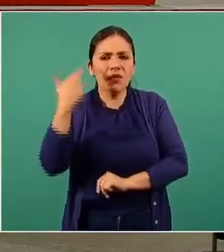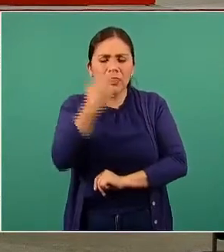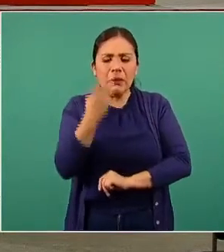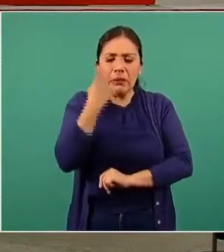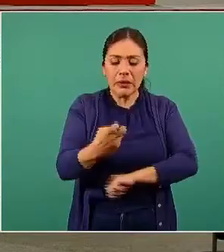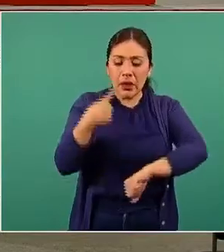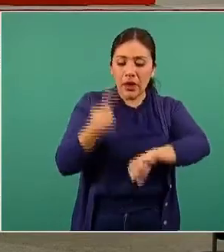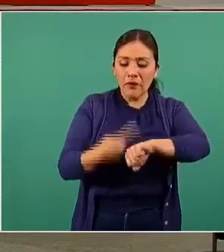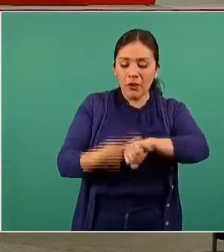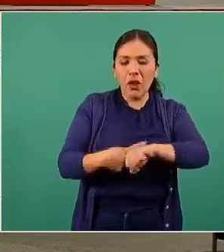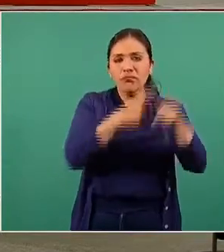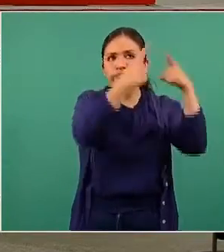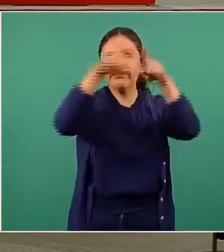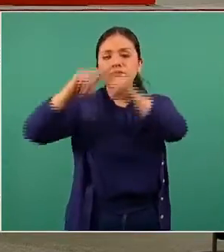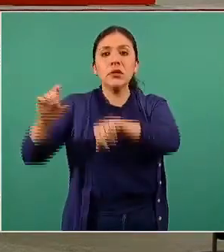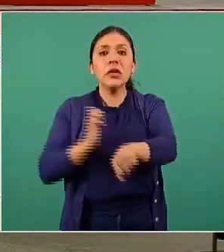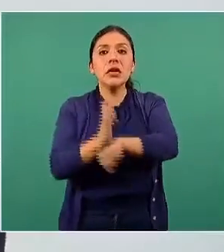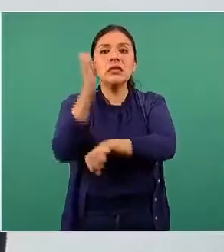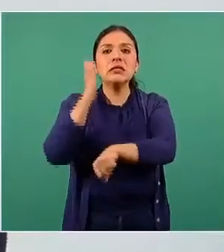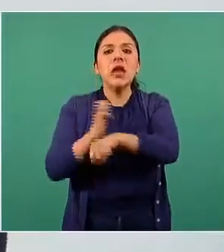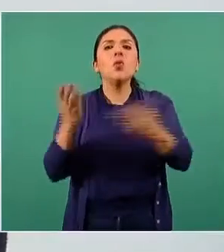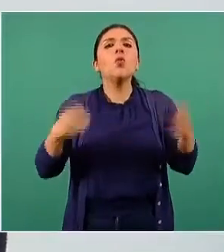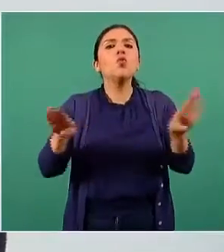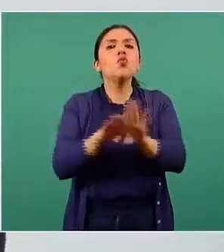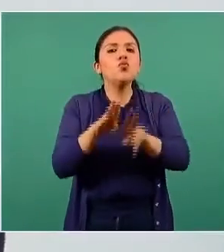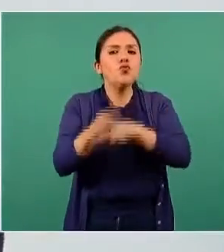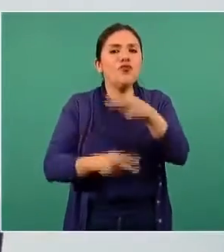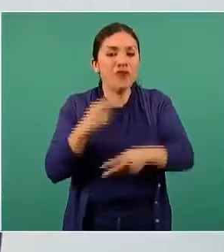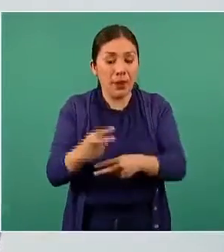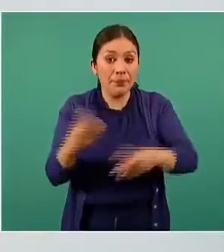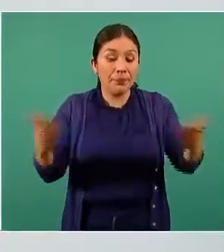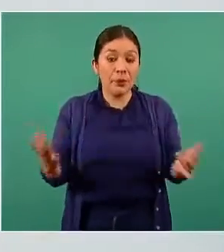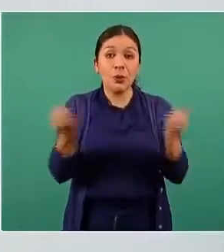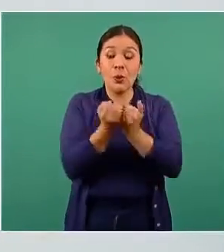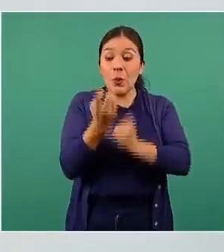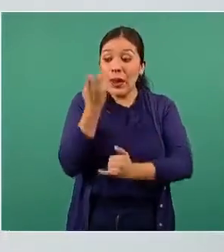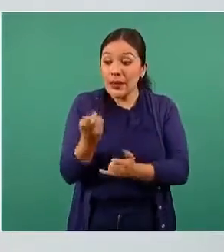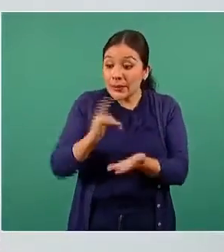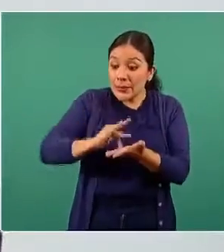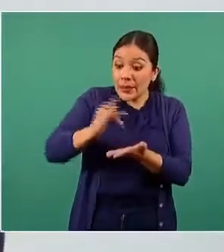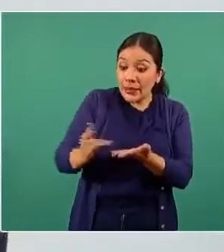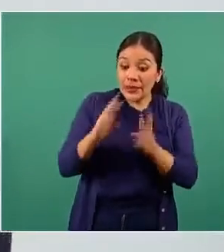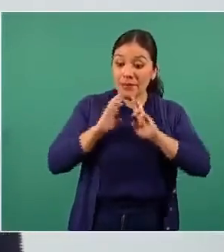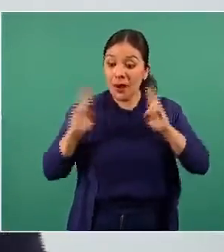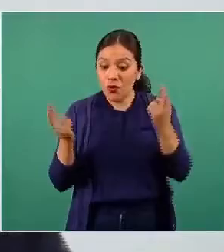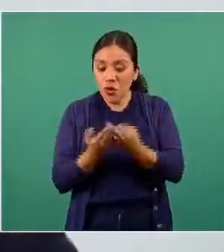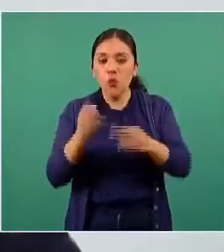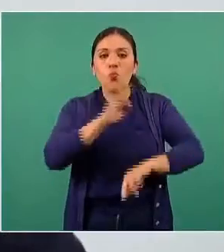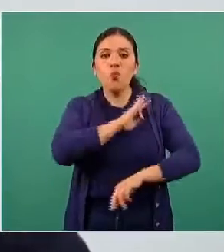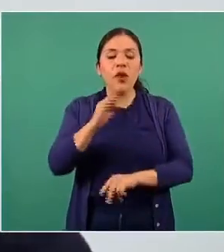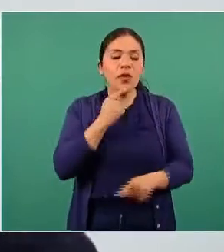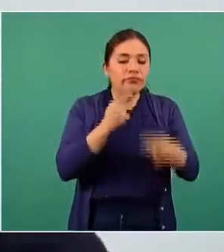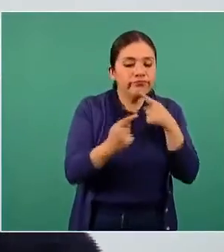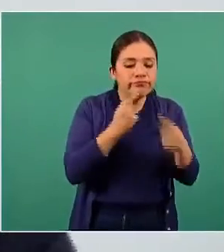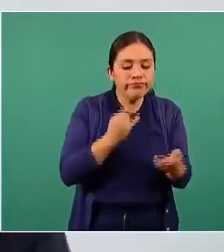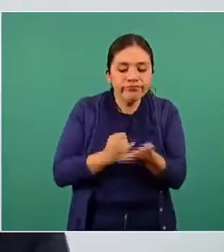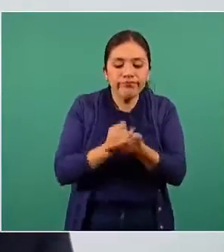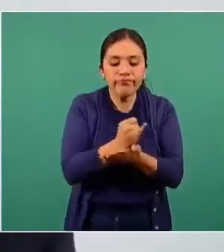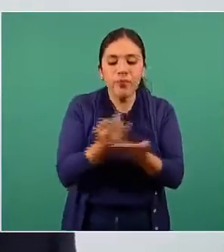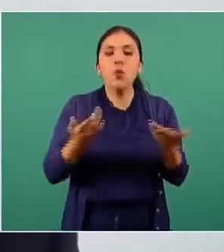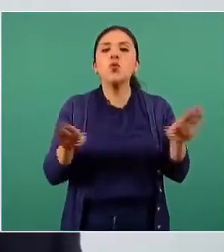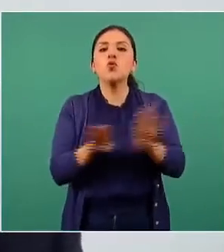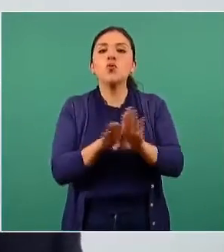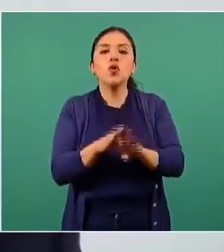la epidemia en las diferentes entidades federativas y obviamente a través de esto poder tomar las mejores decisiones de